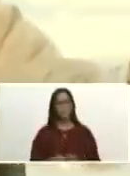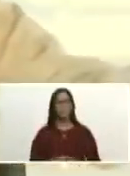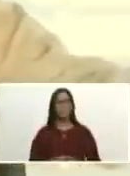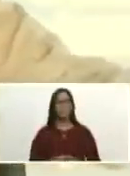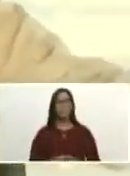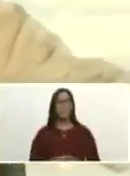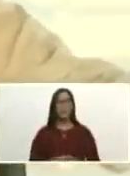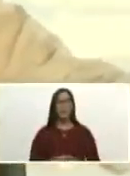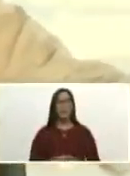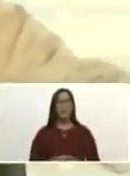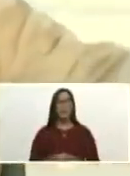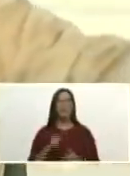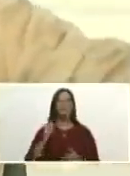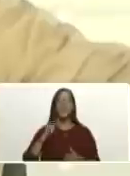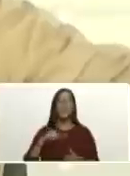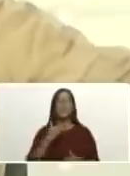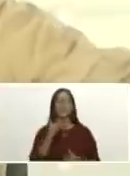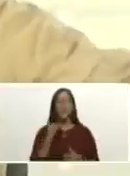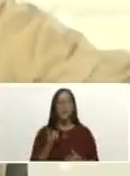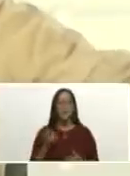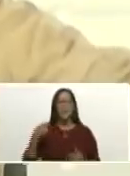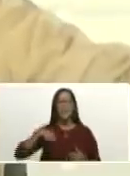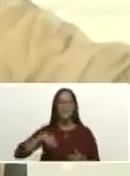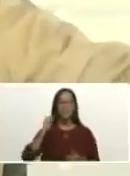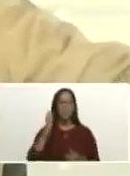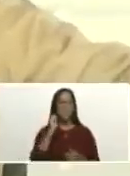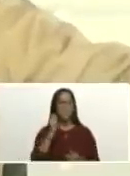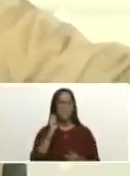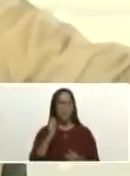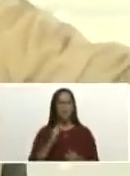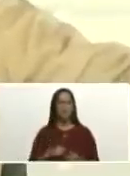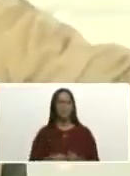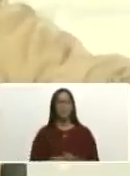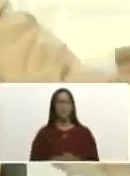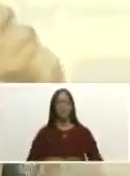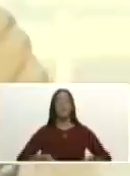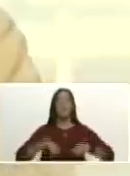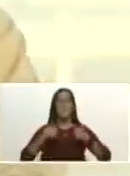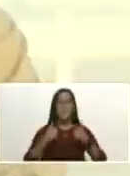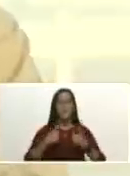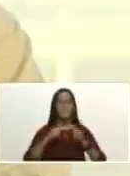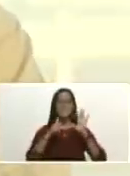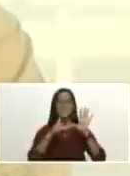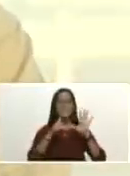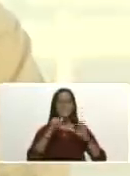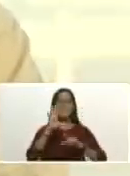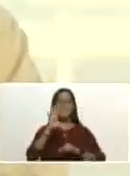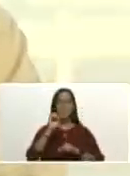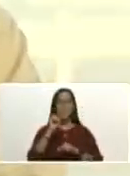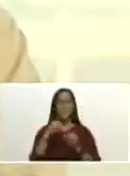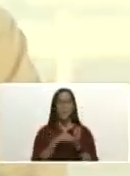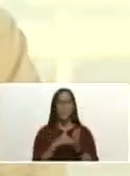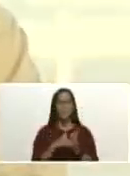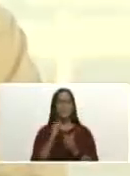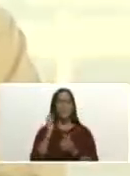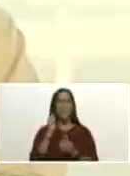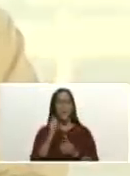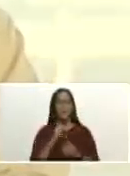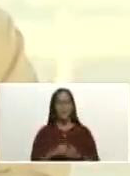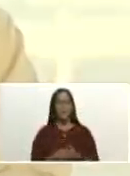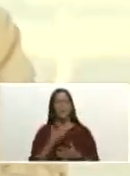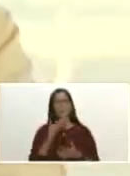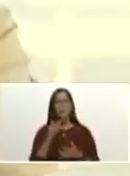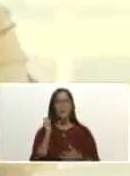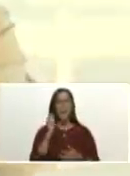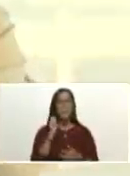Y también le mejoré el ingreso a los jubilados, más de 650 mil jubilados. Y le mejoré la